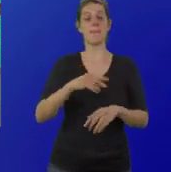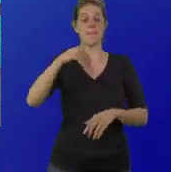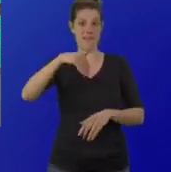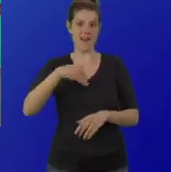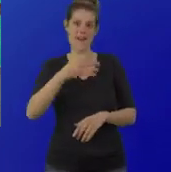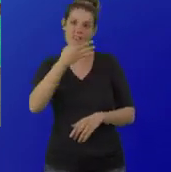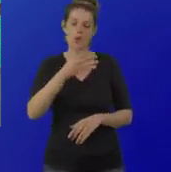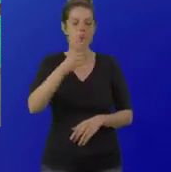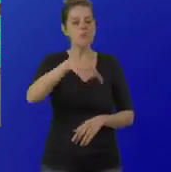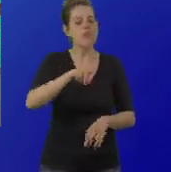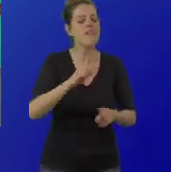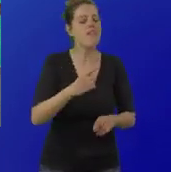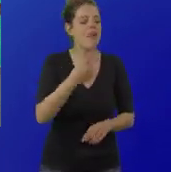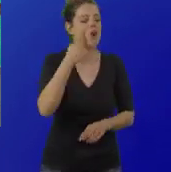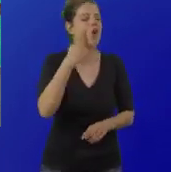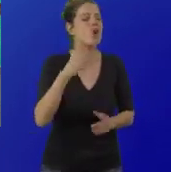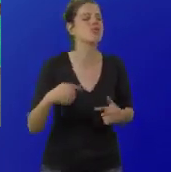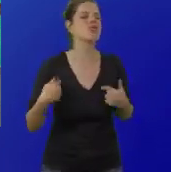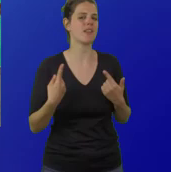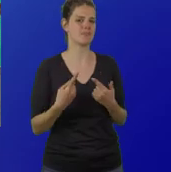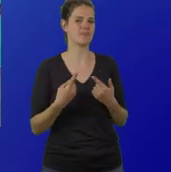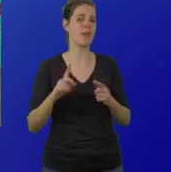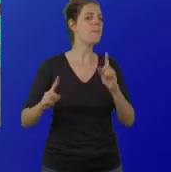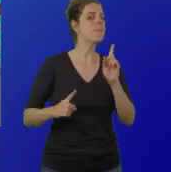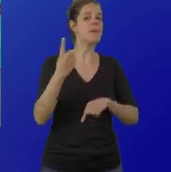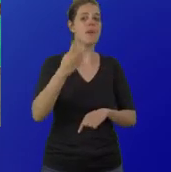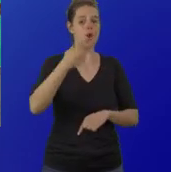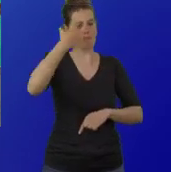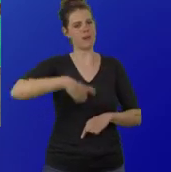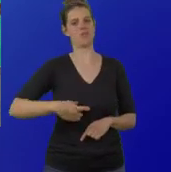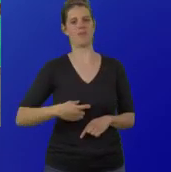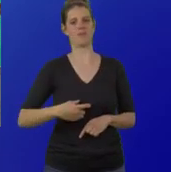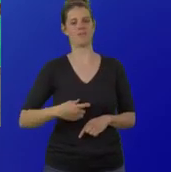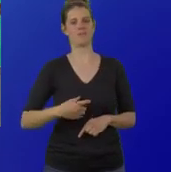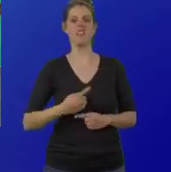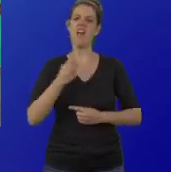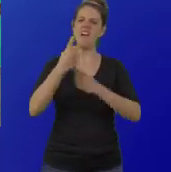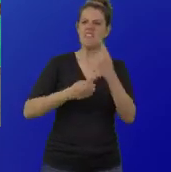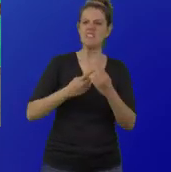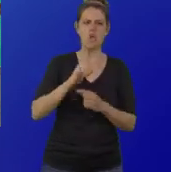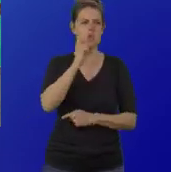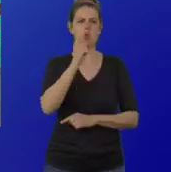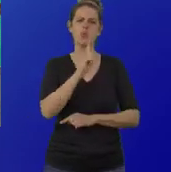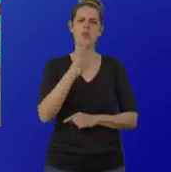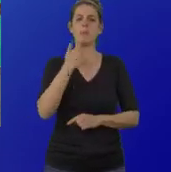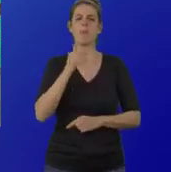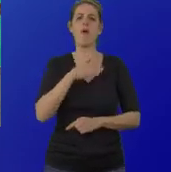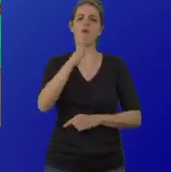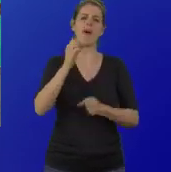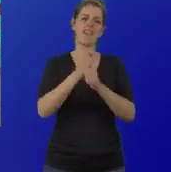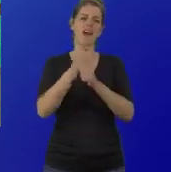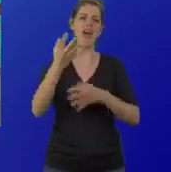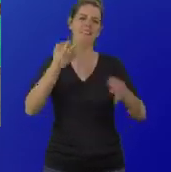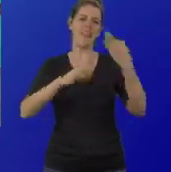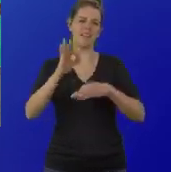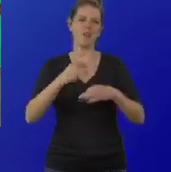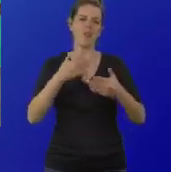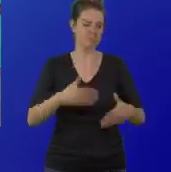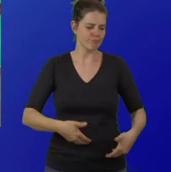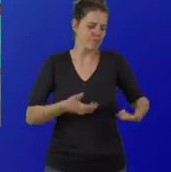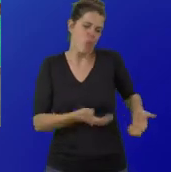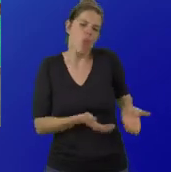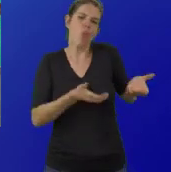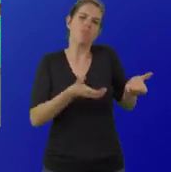conocernos. Nosotros somos personas. Lo primero es ser persona. Y a veces no nos sentimos muy a gusto cuando nos upan a un teatro o a un escenario